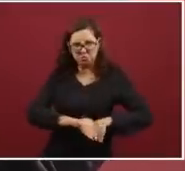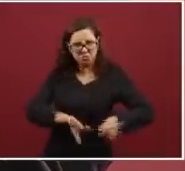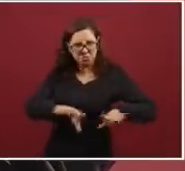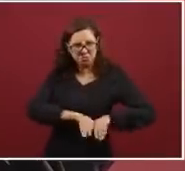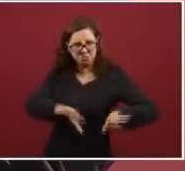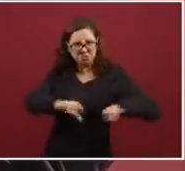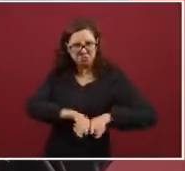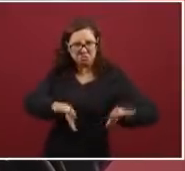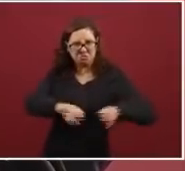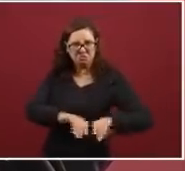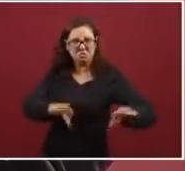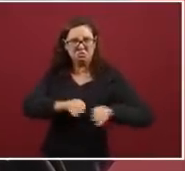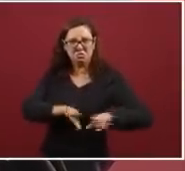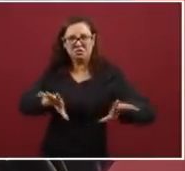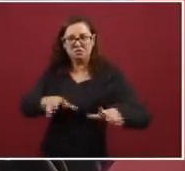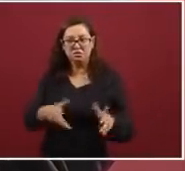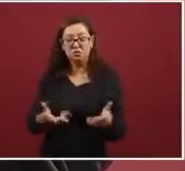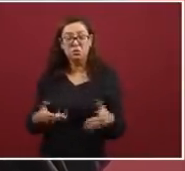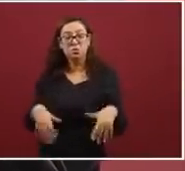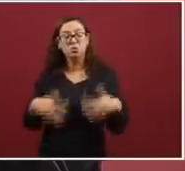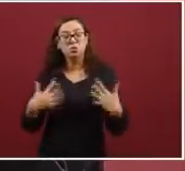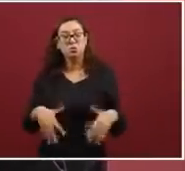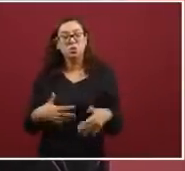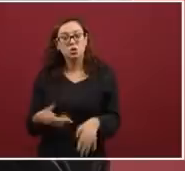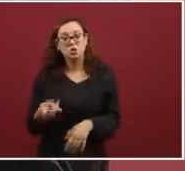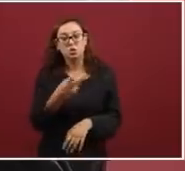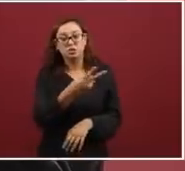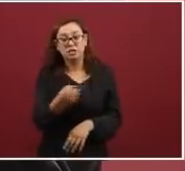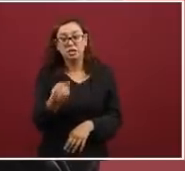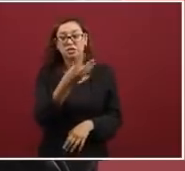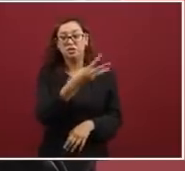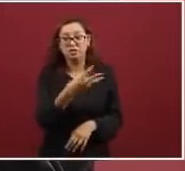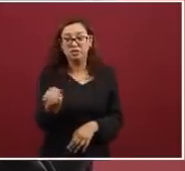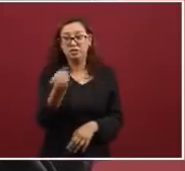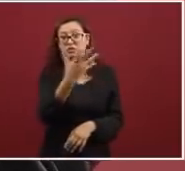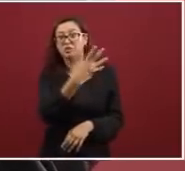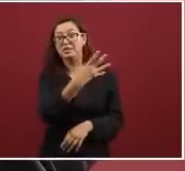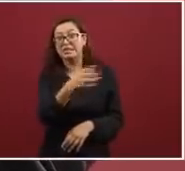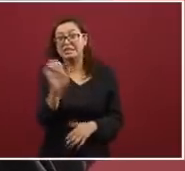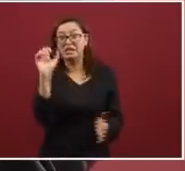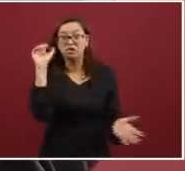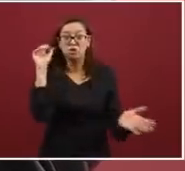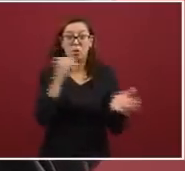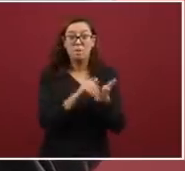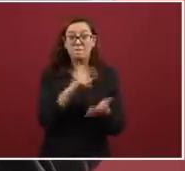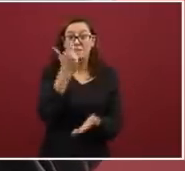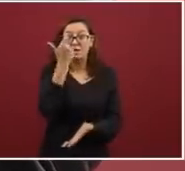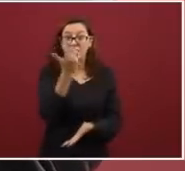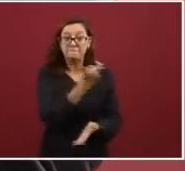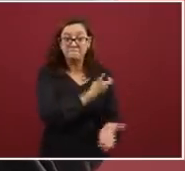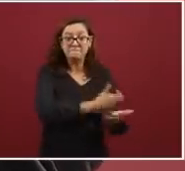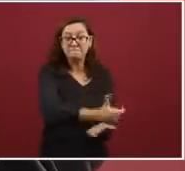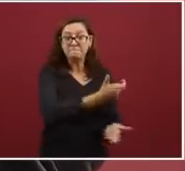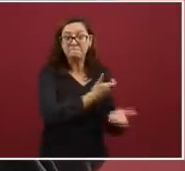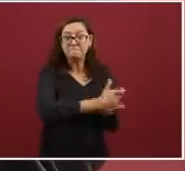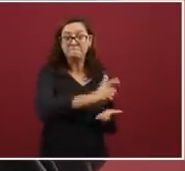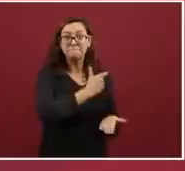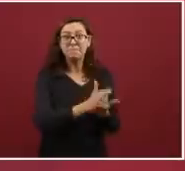Columnistas de 200, 300, 500 mil pesos